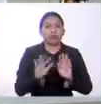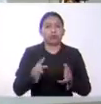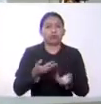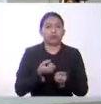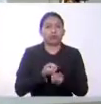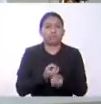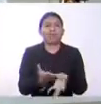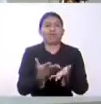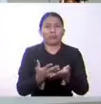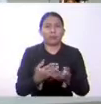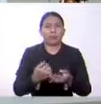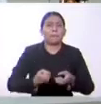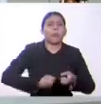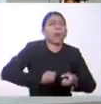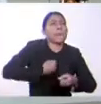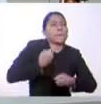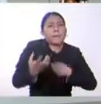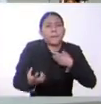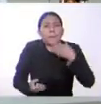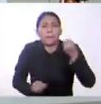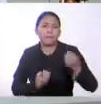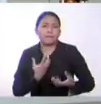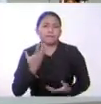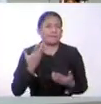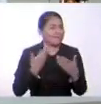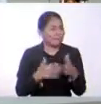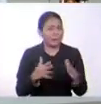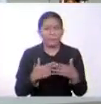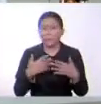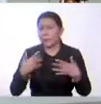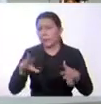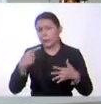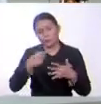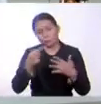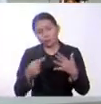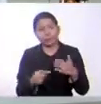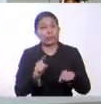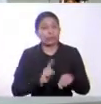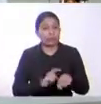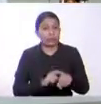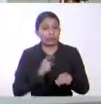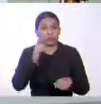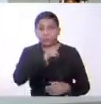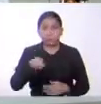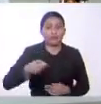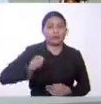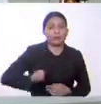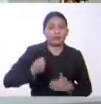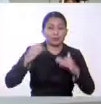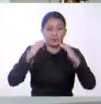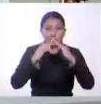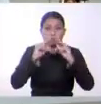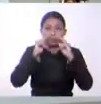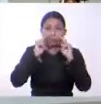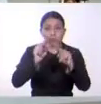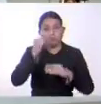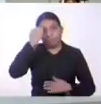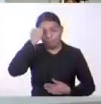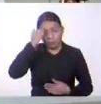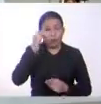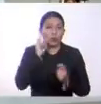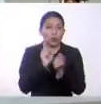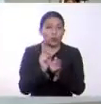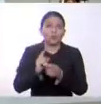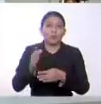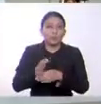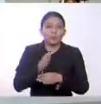la poesía. Hay muchas más, y que con el tiempo los estudiantes que están en casa podrán ir conociendo a través